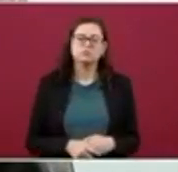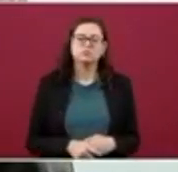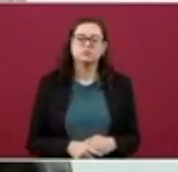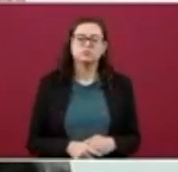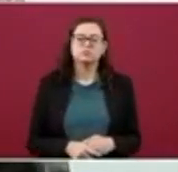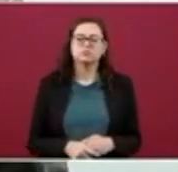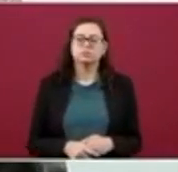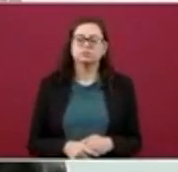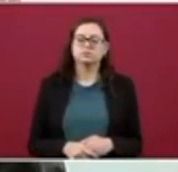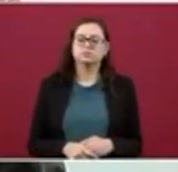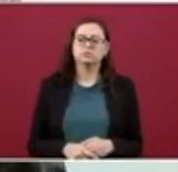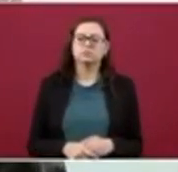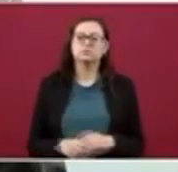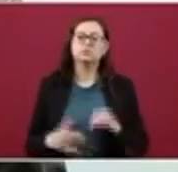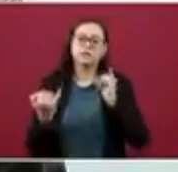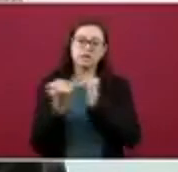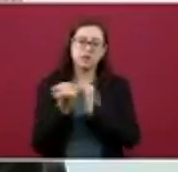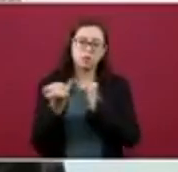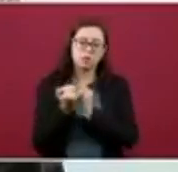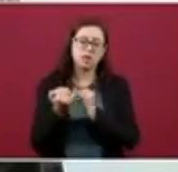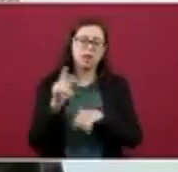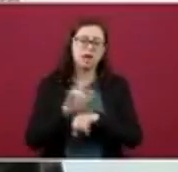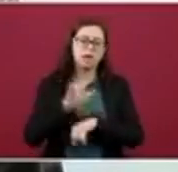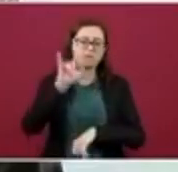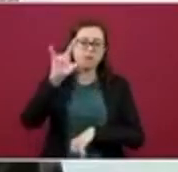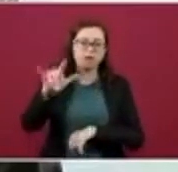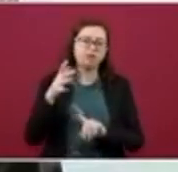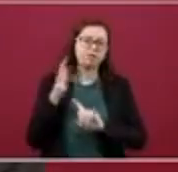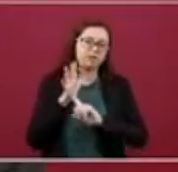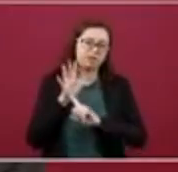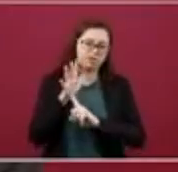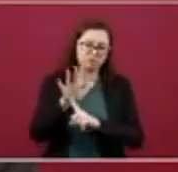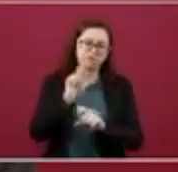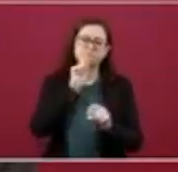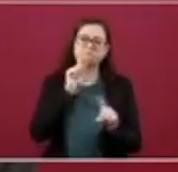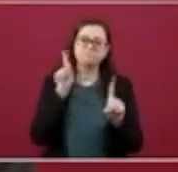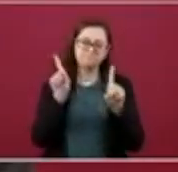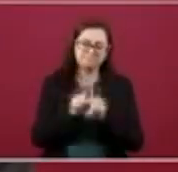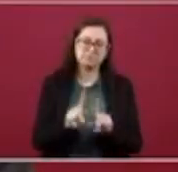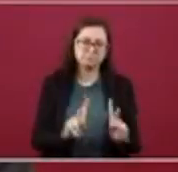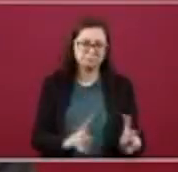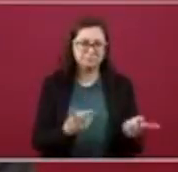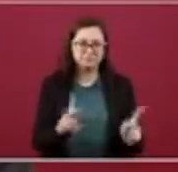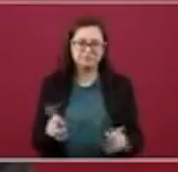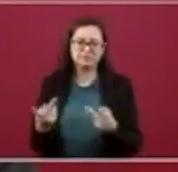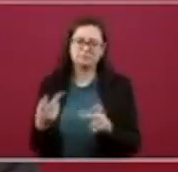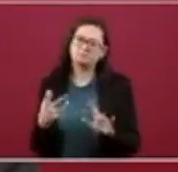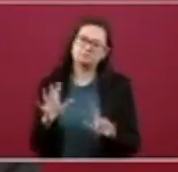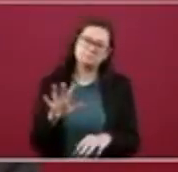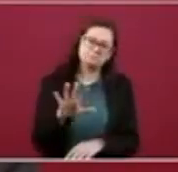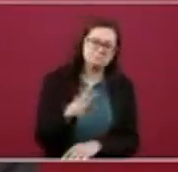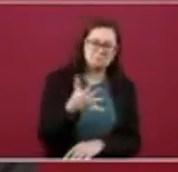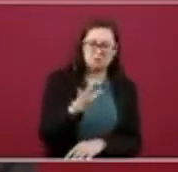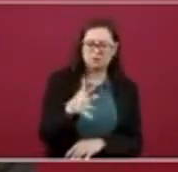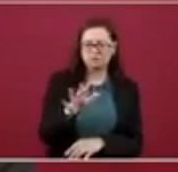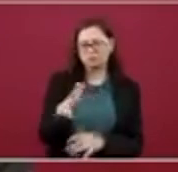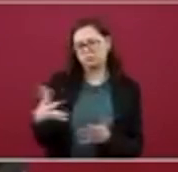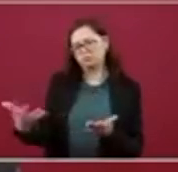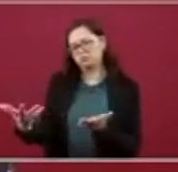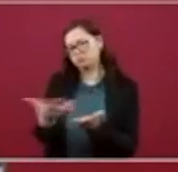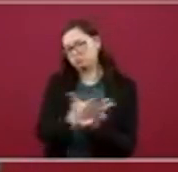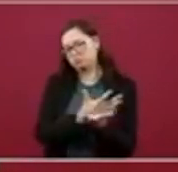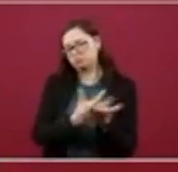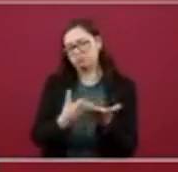se van a vender aviones y helicópteros que también estamos calculando obtener alrededor